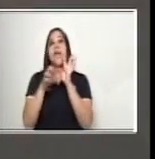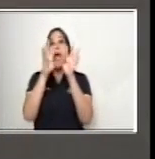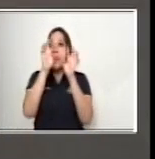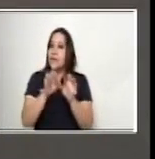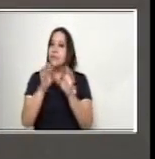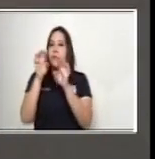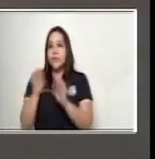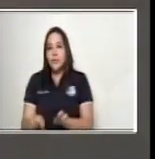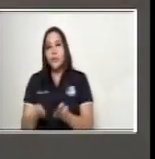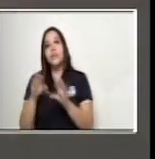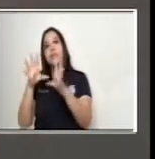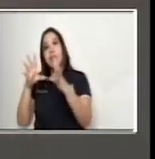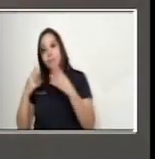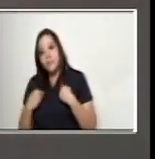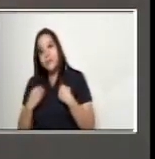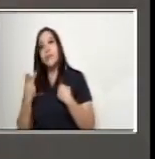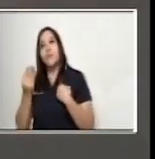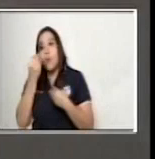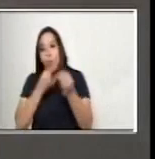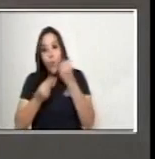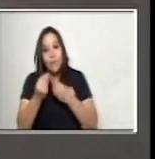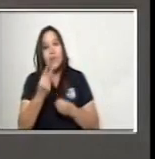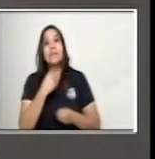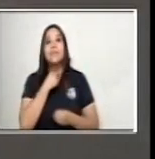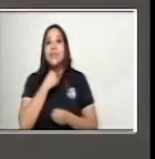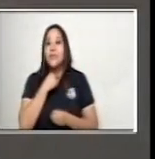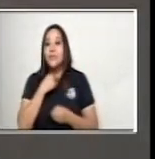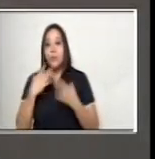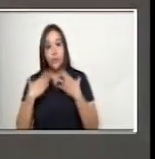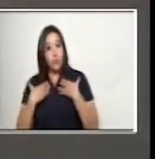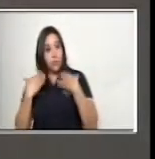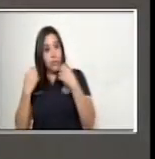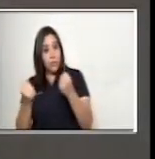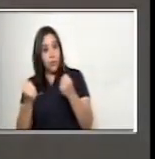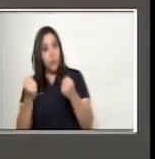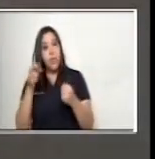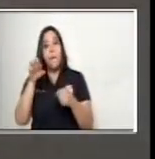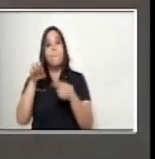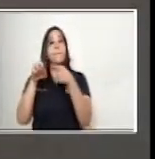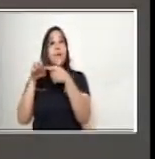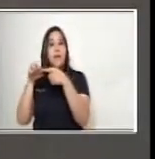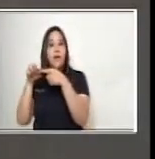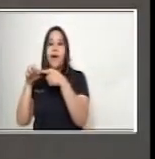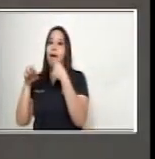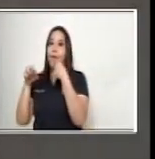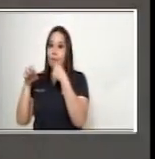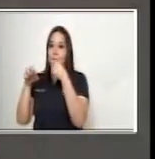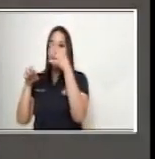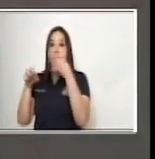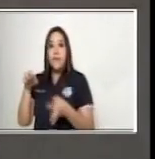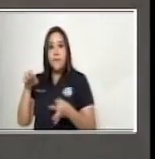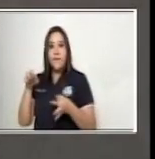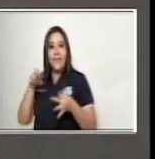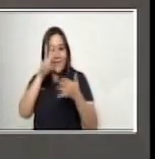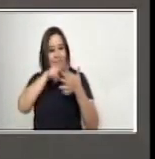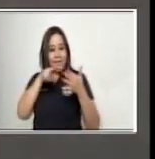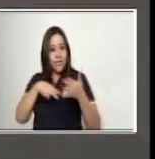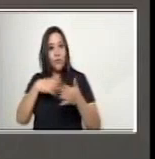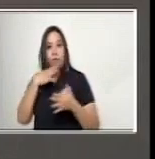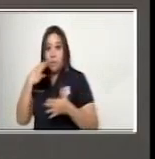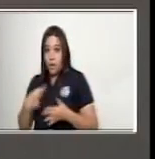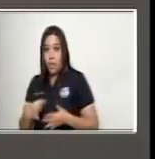adaptando hábitos dañinos para la salud, podemos decir que es verdadero. Y